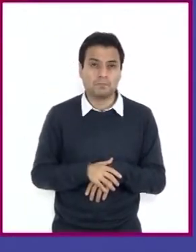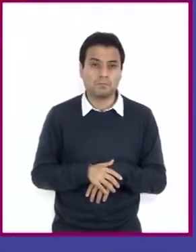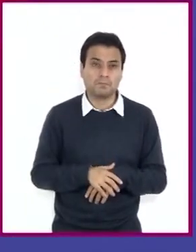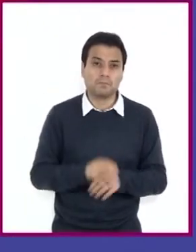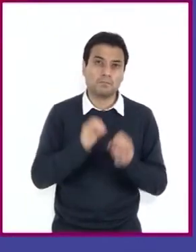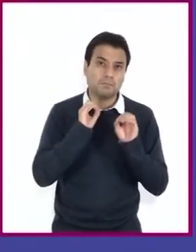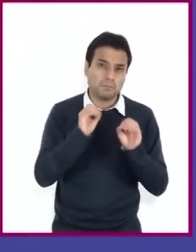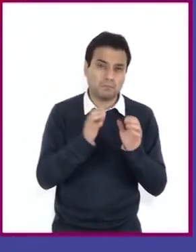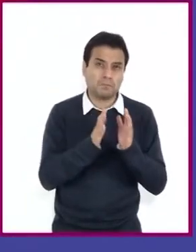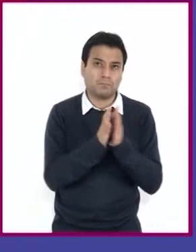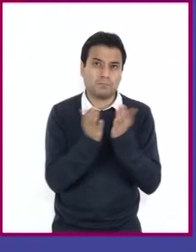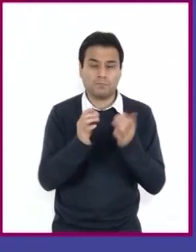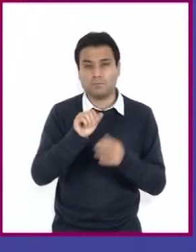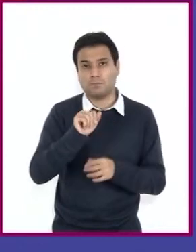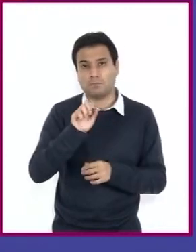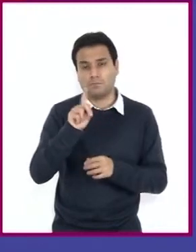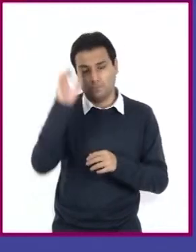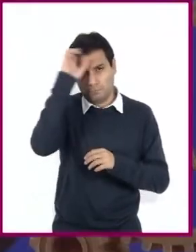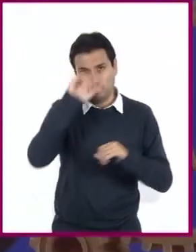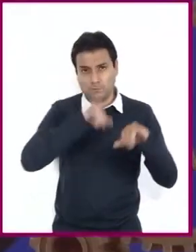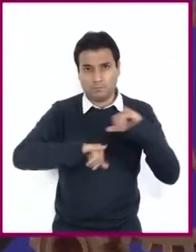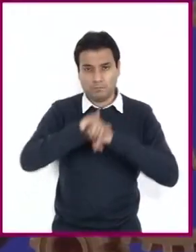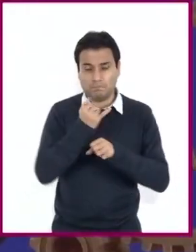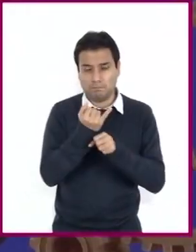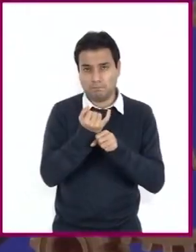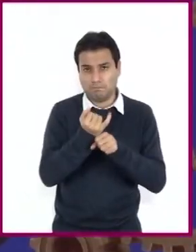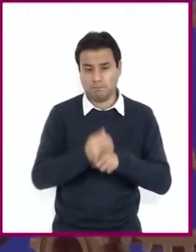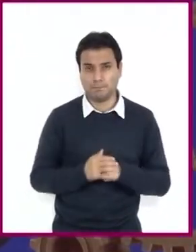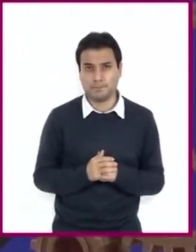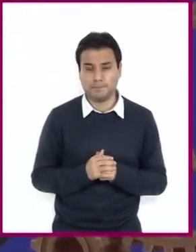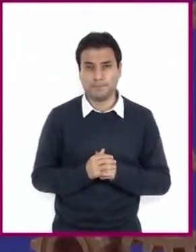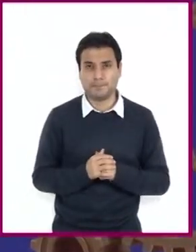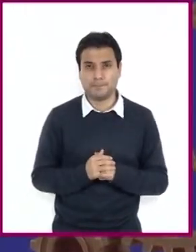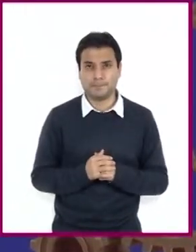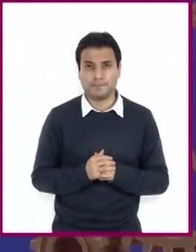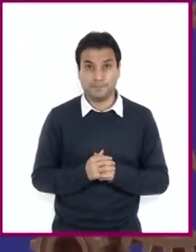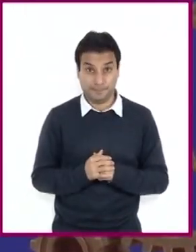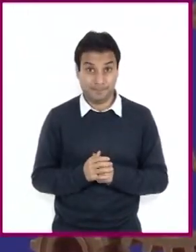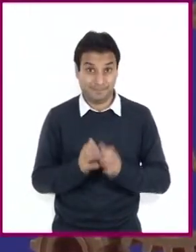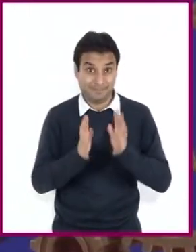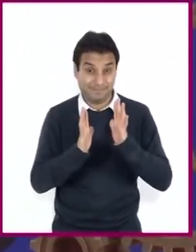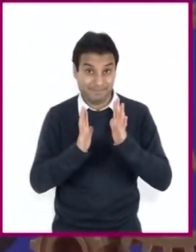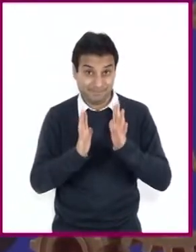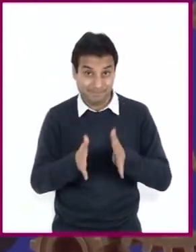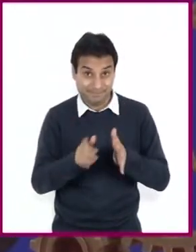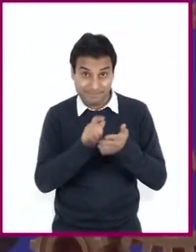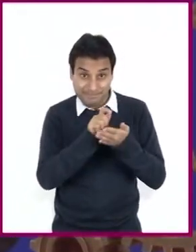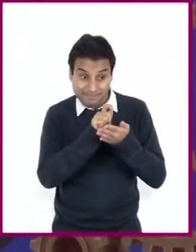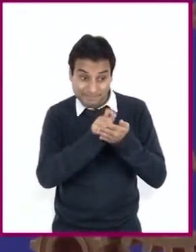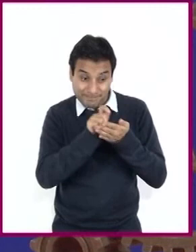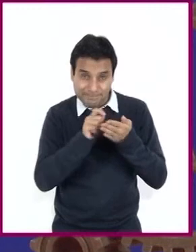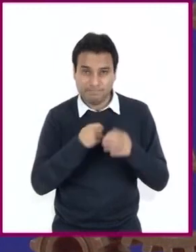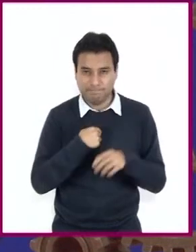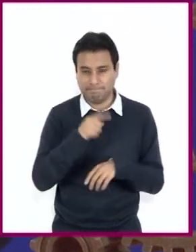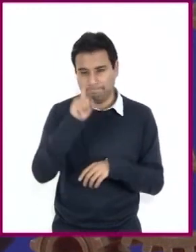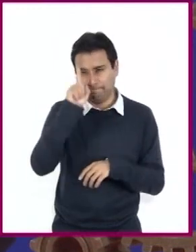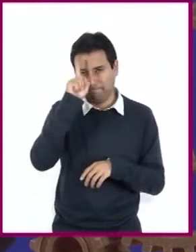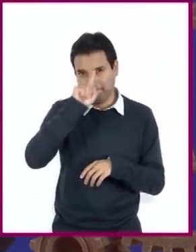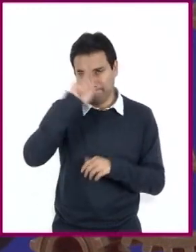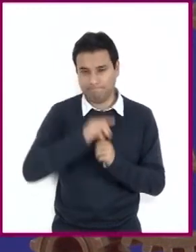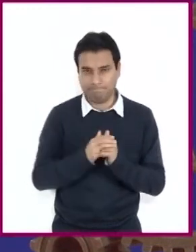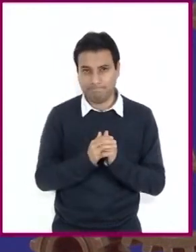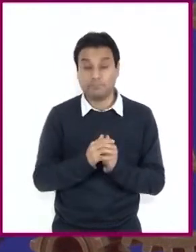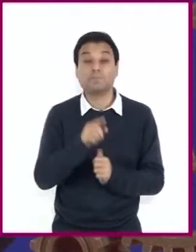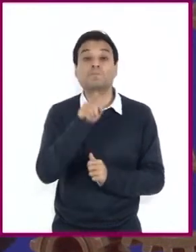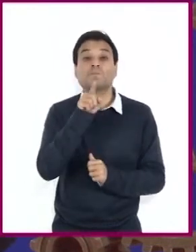o su libro de texto de Ciencias 3. Al complementar sus notas, lo más recomendable es que la